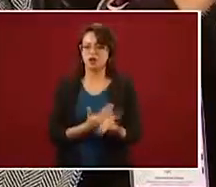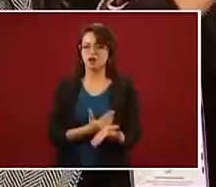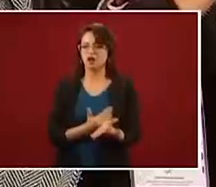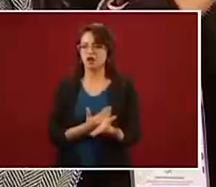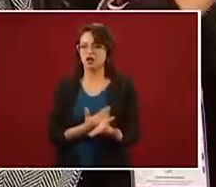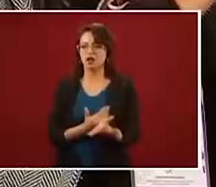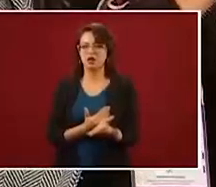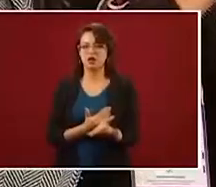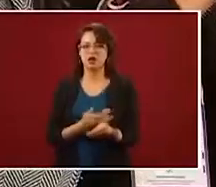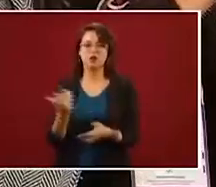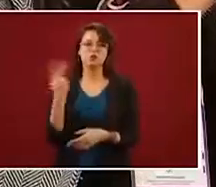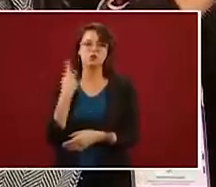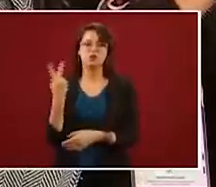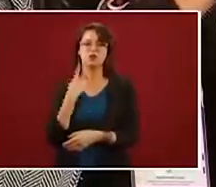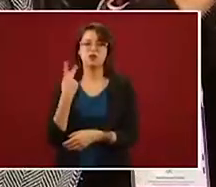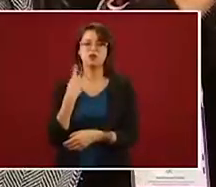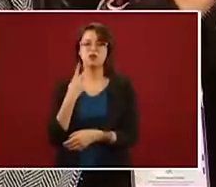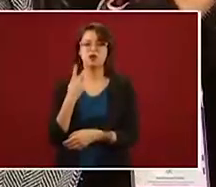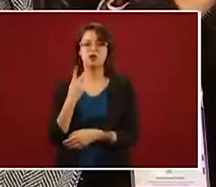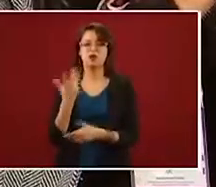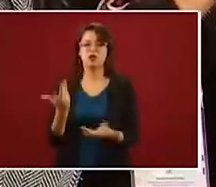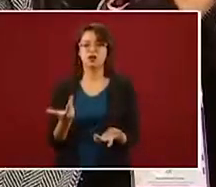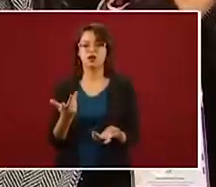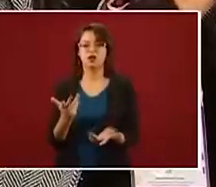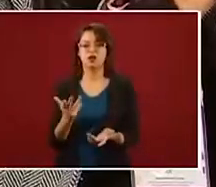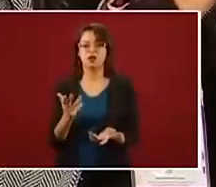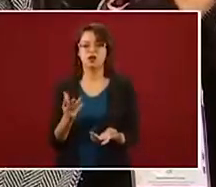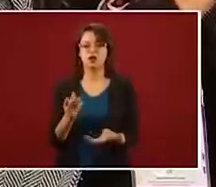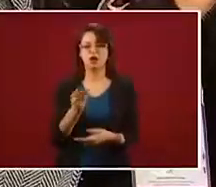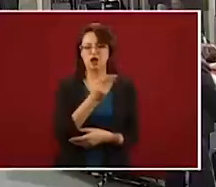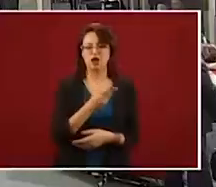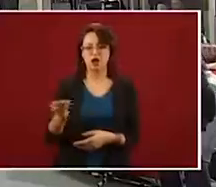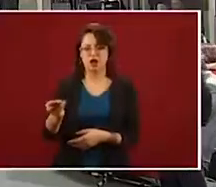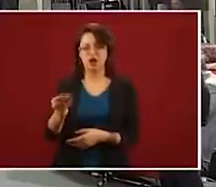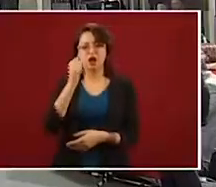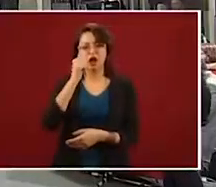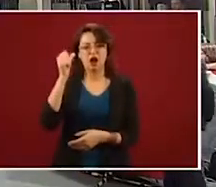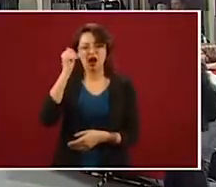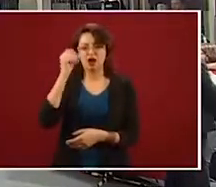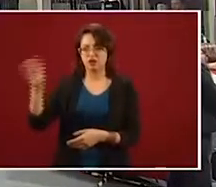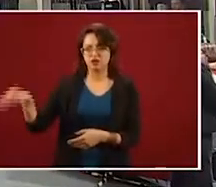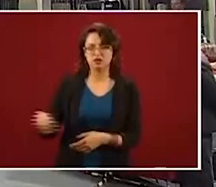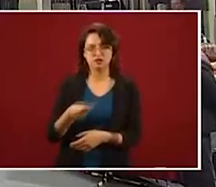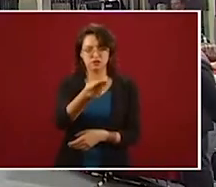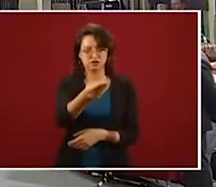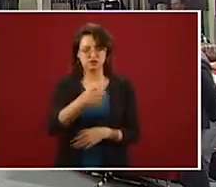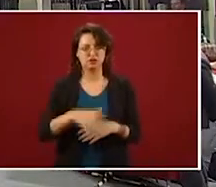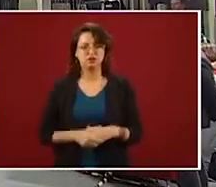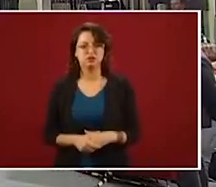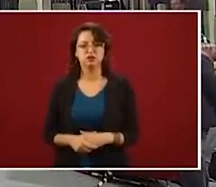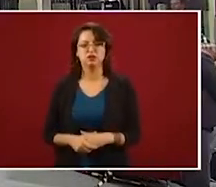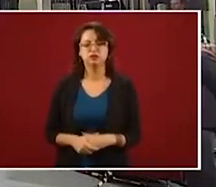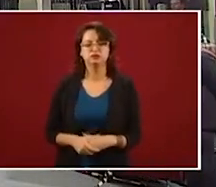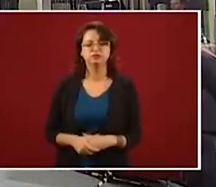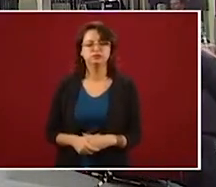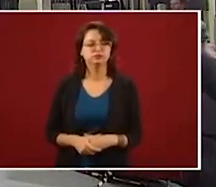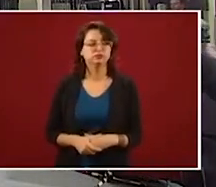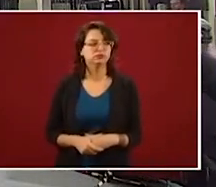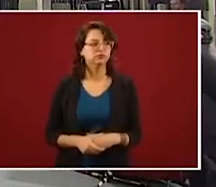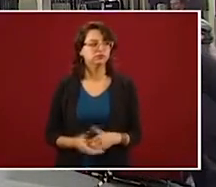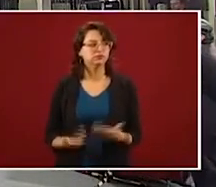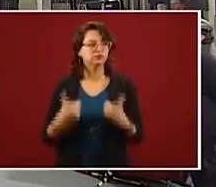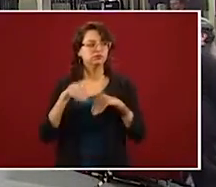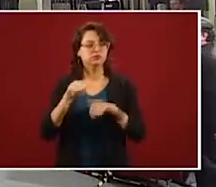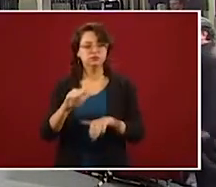antineoliberal, que casi duró lo mismo tiempo, bueno, es la más reciente, espero que se la haya entregado ayer. Sí, a ver, sobre corrupción, que es muy